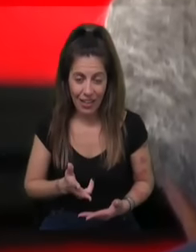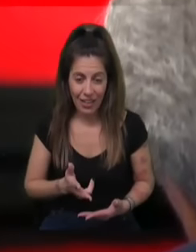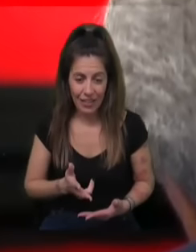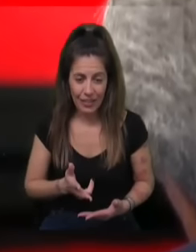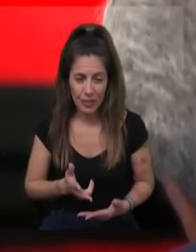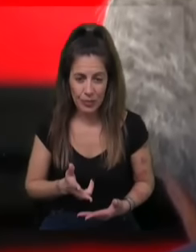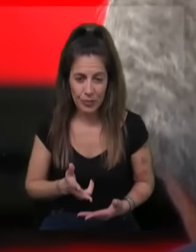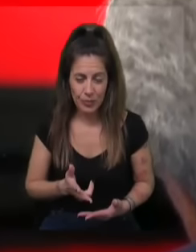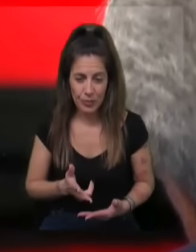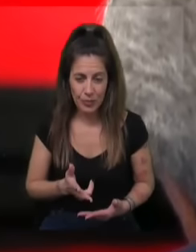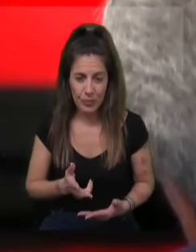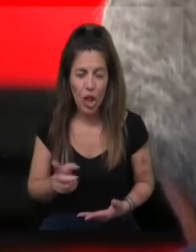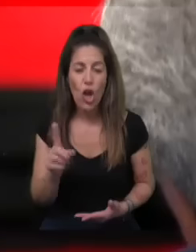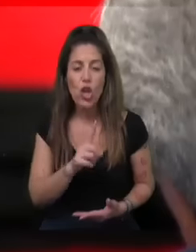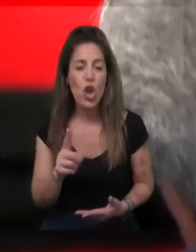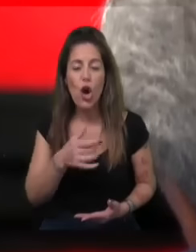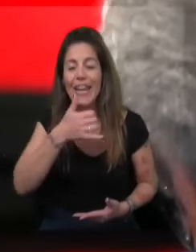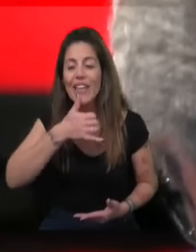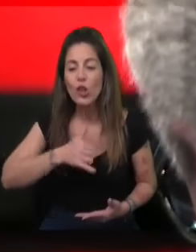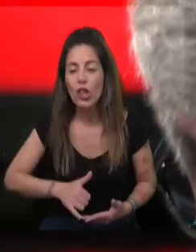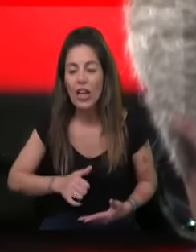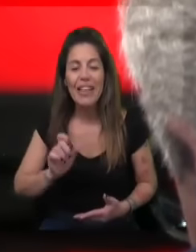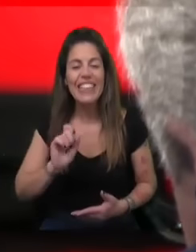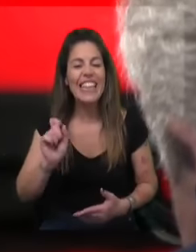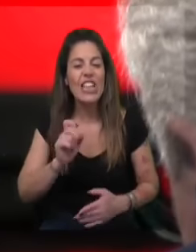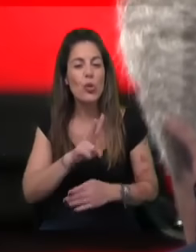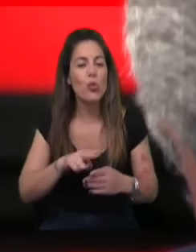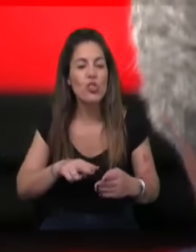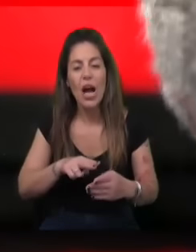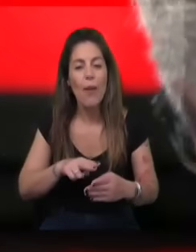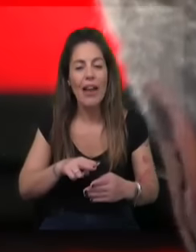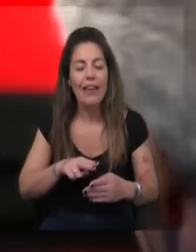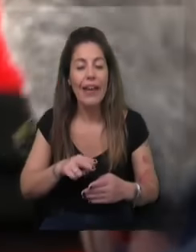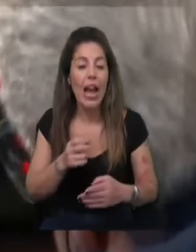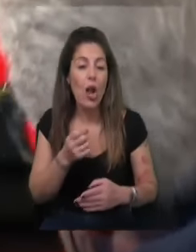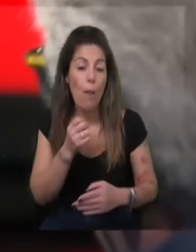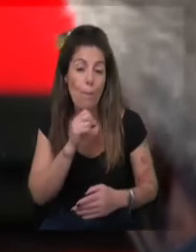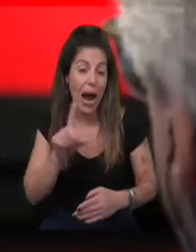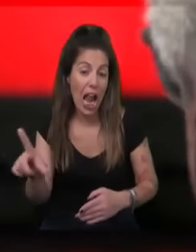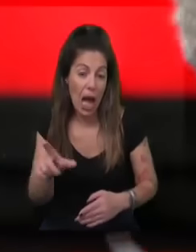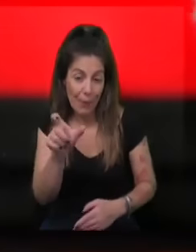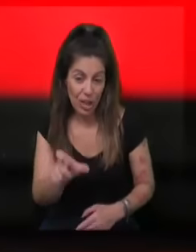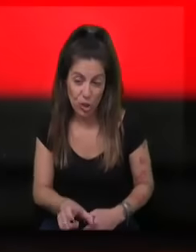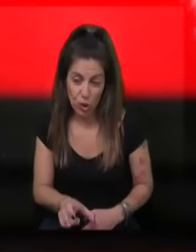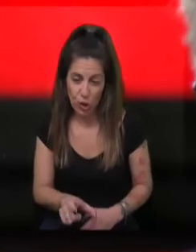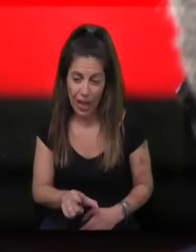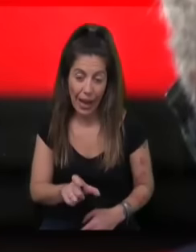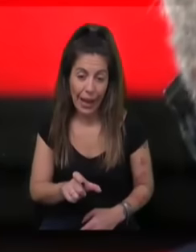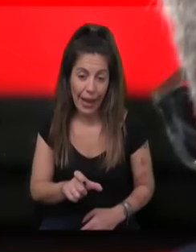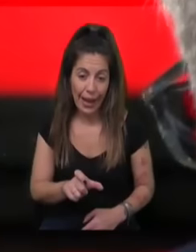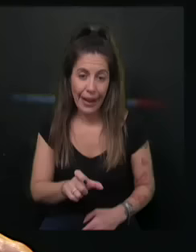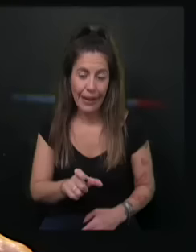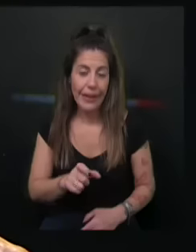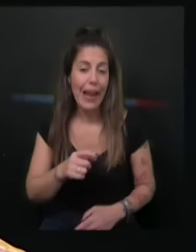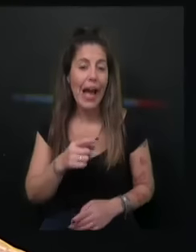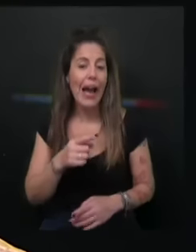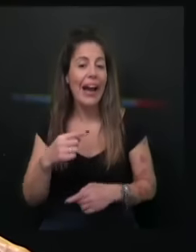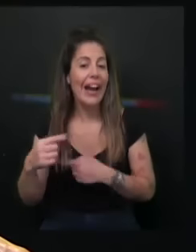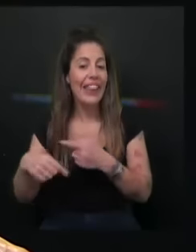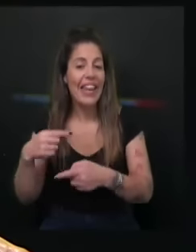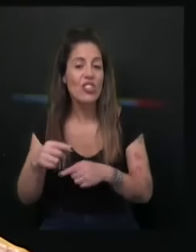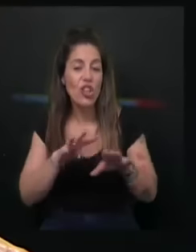y y no es que históricamente quienes usaban drogas eran los malandras no la generación del 900 la